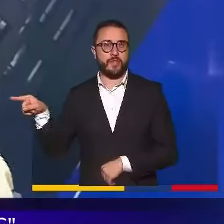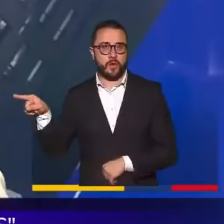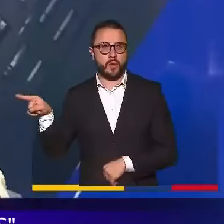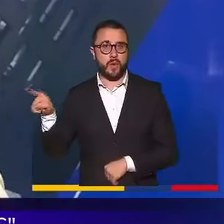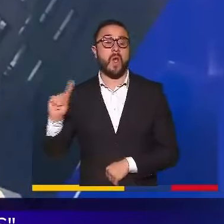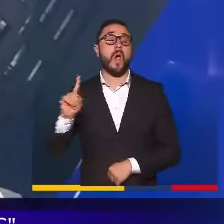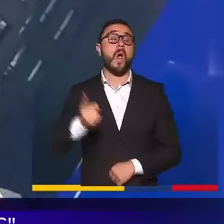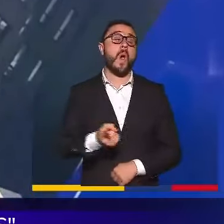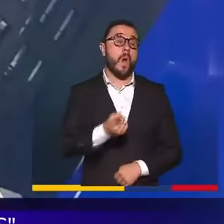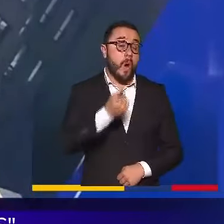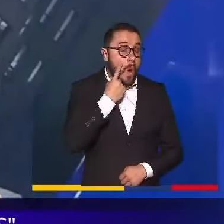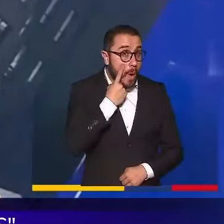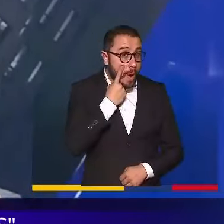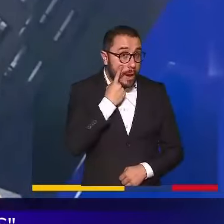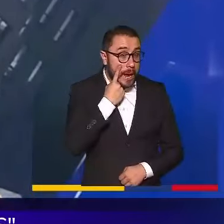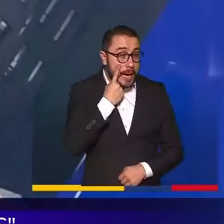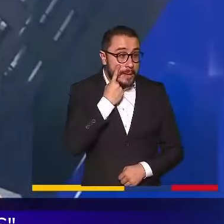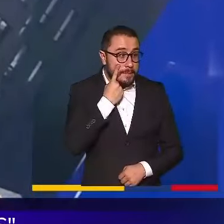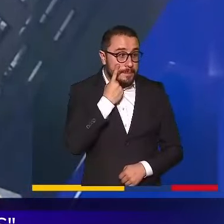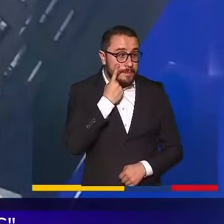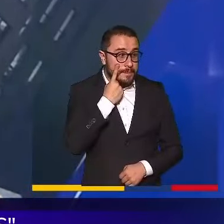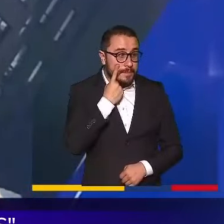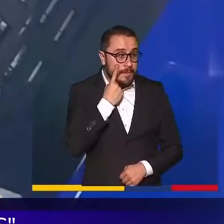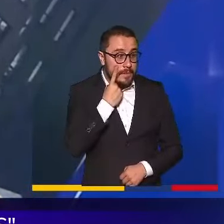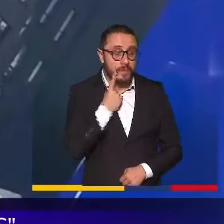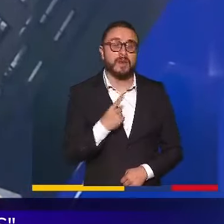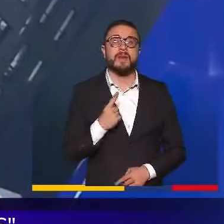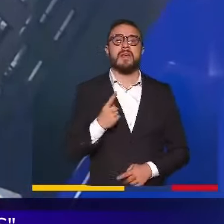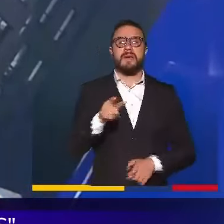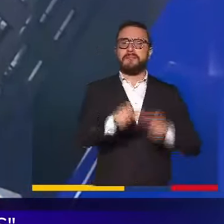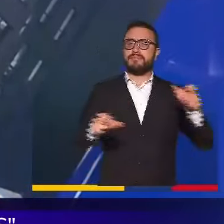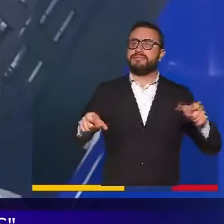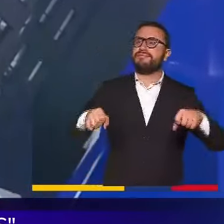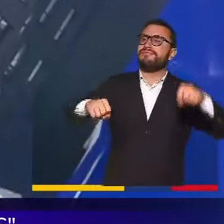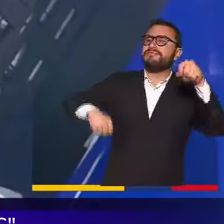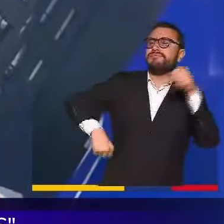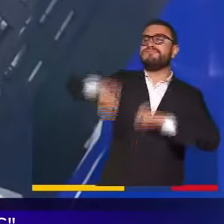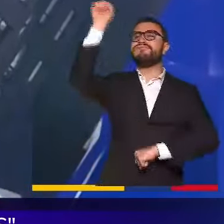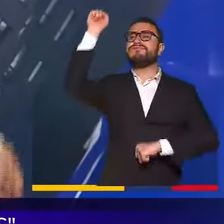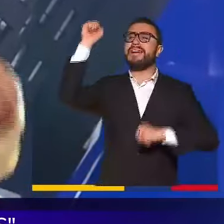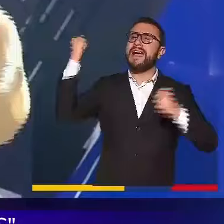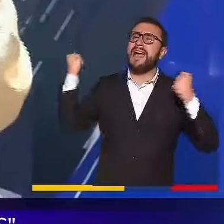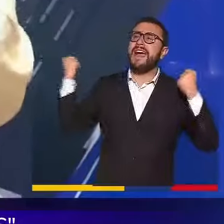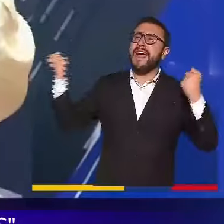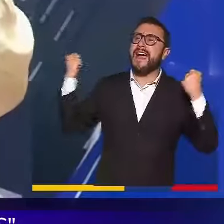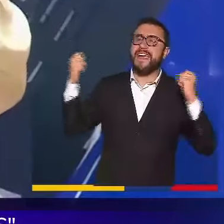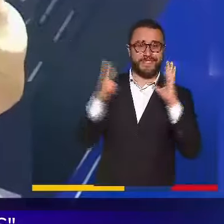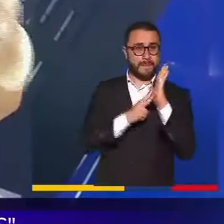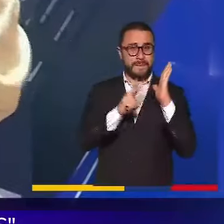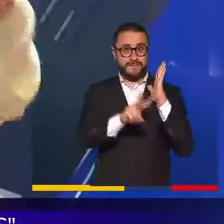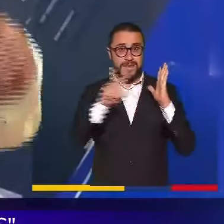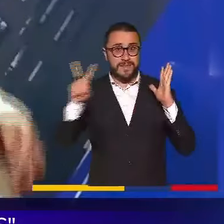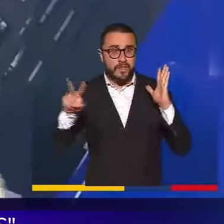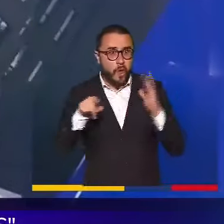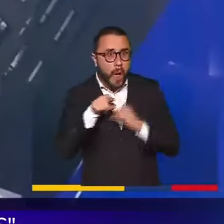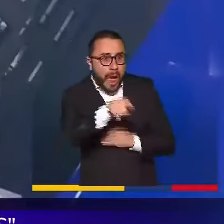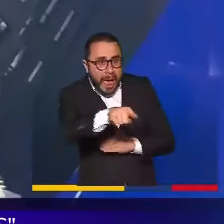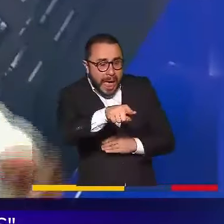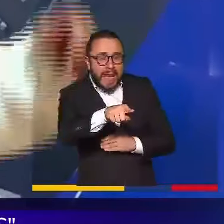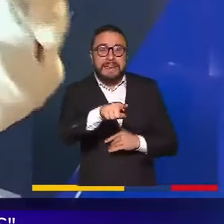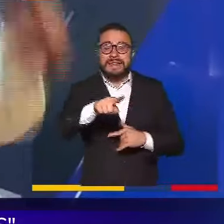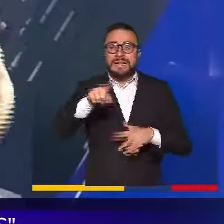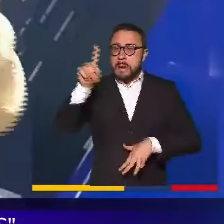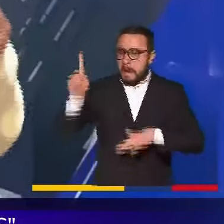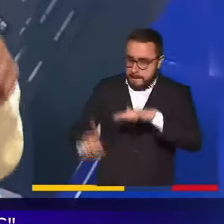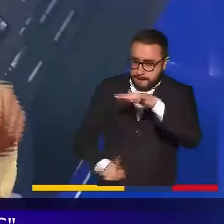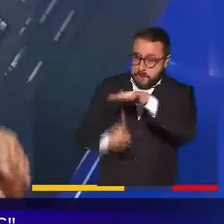Oiga, el triunfo popular del 2022, el hecho histórico que